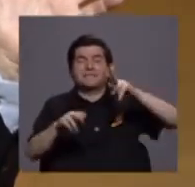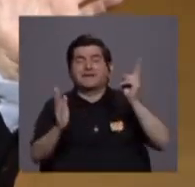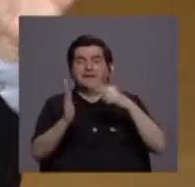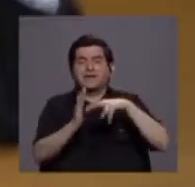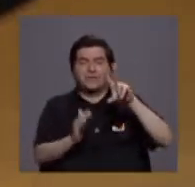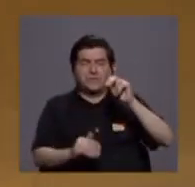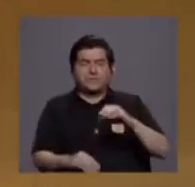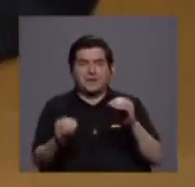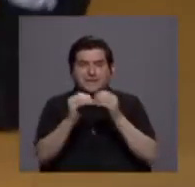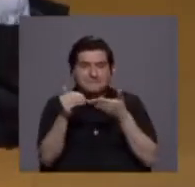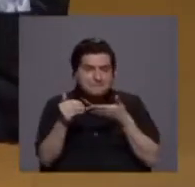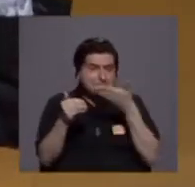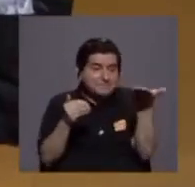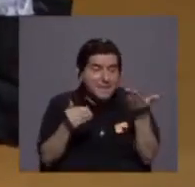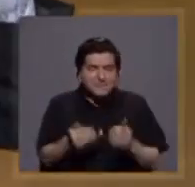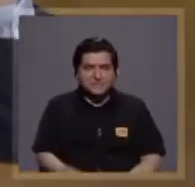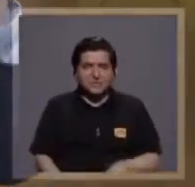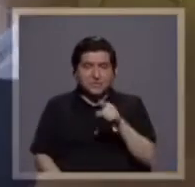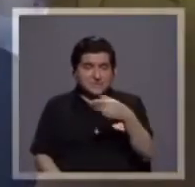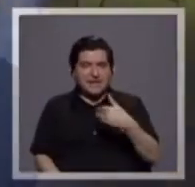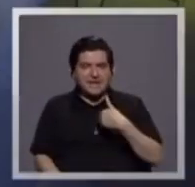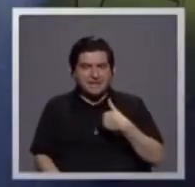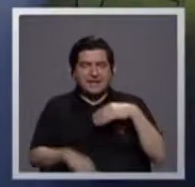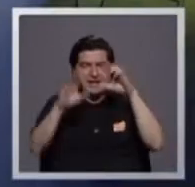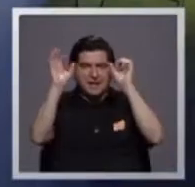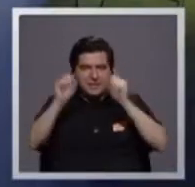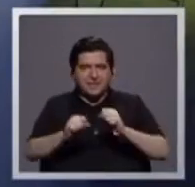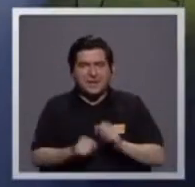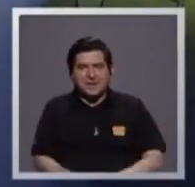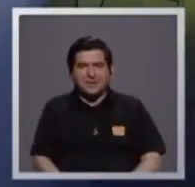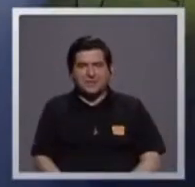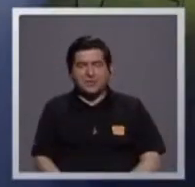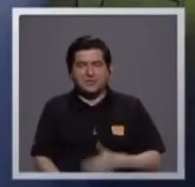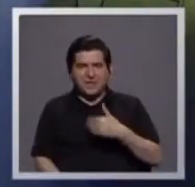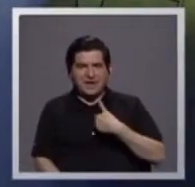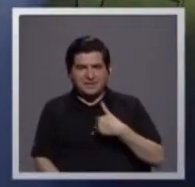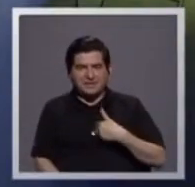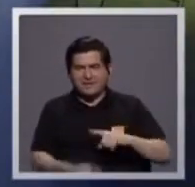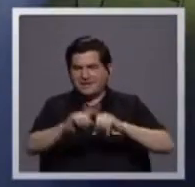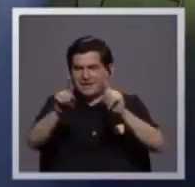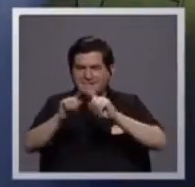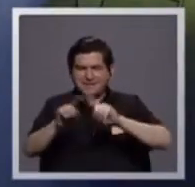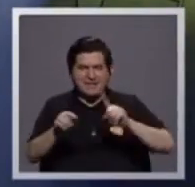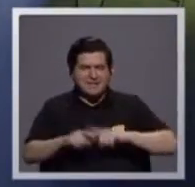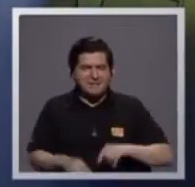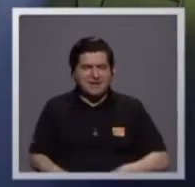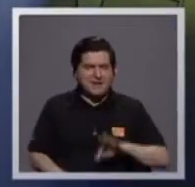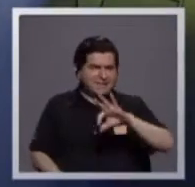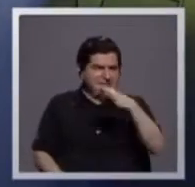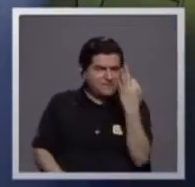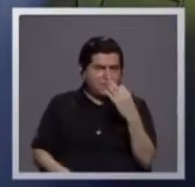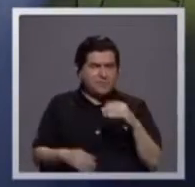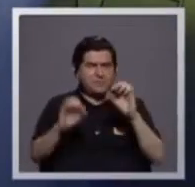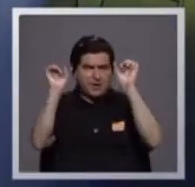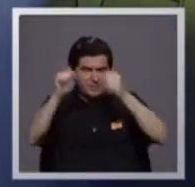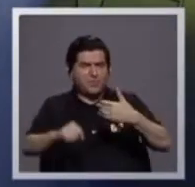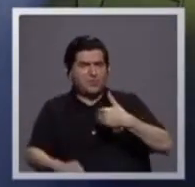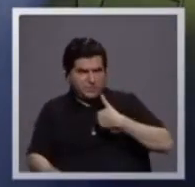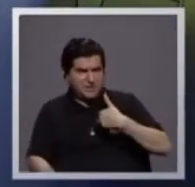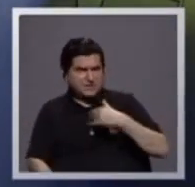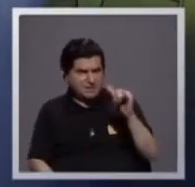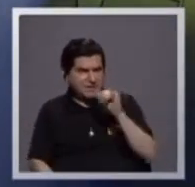2020 es que más cosas están ahí para agarrar por las distintas vías. Me imagino que va a estar